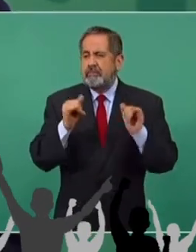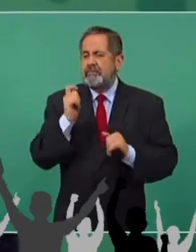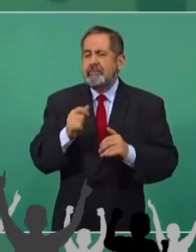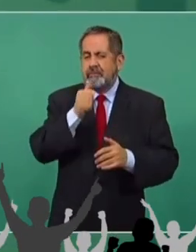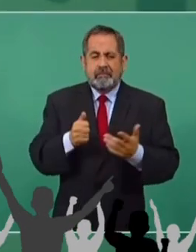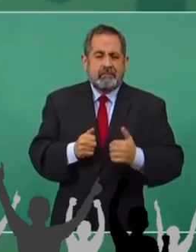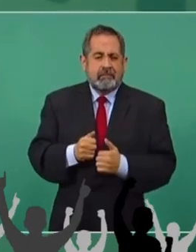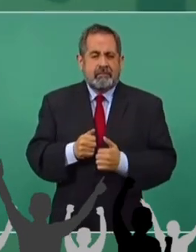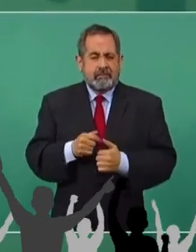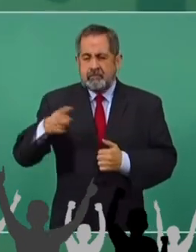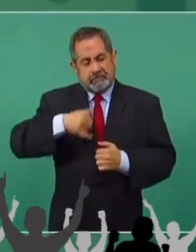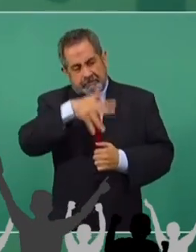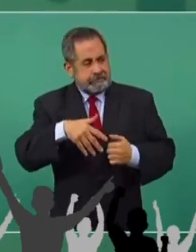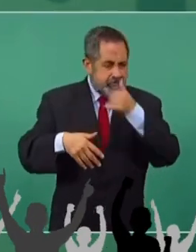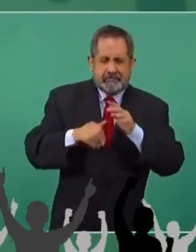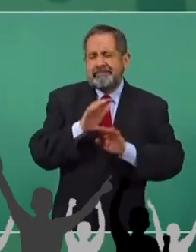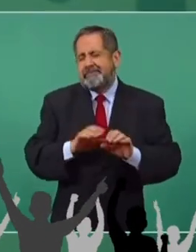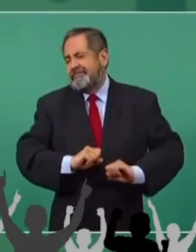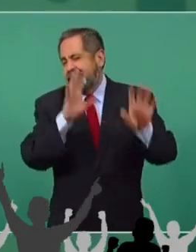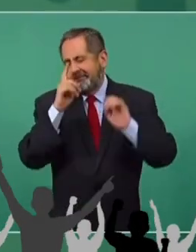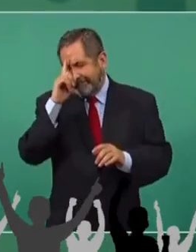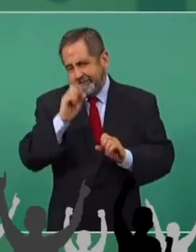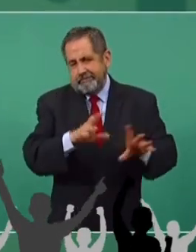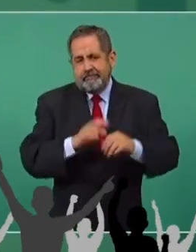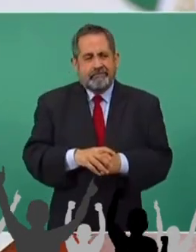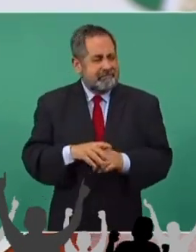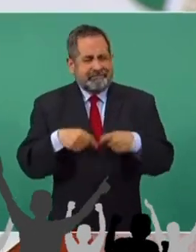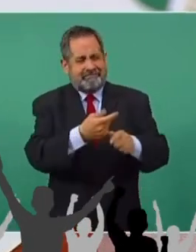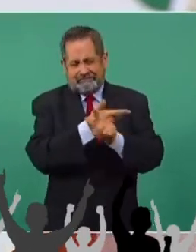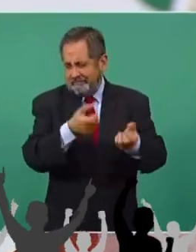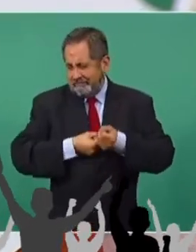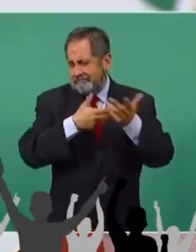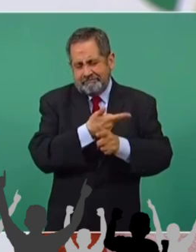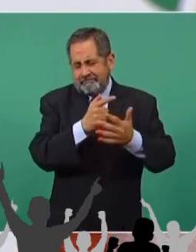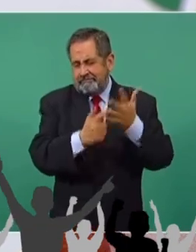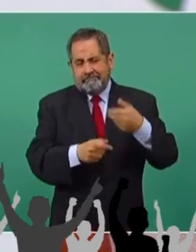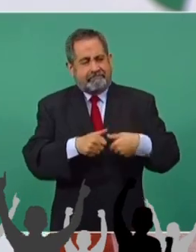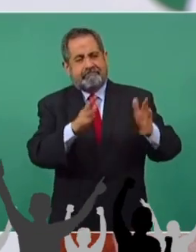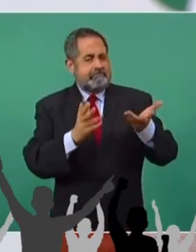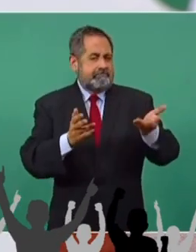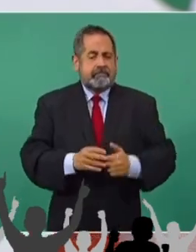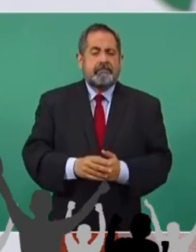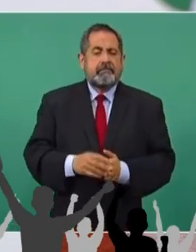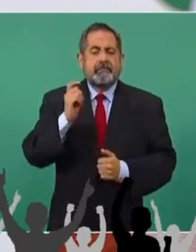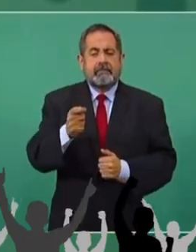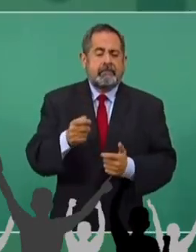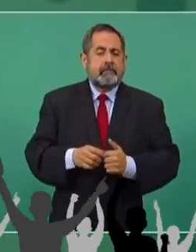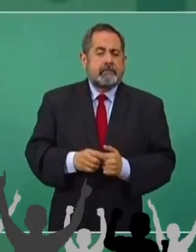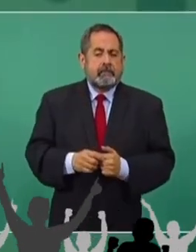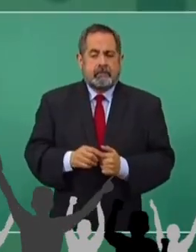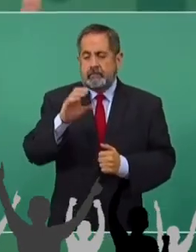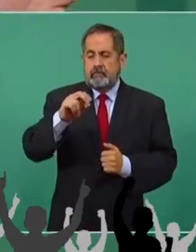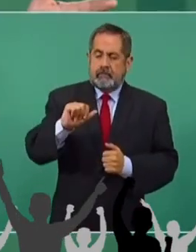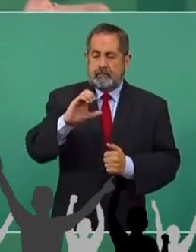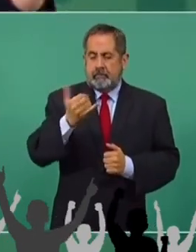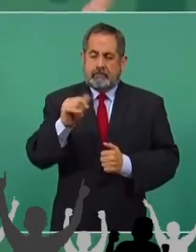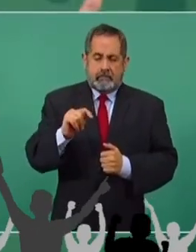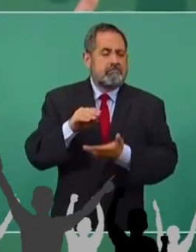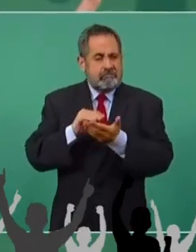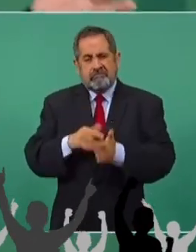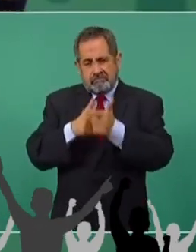ninguna provocación de nada, garantizadas todas las libertades, y que el CONACYT